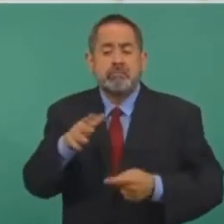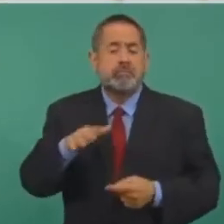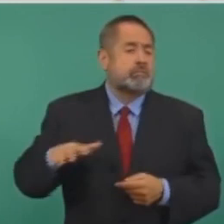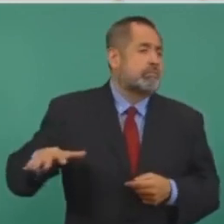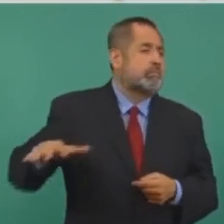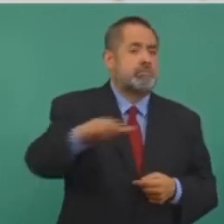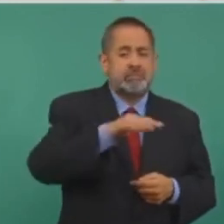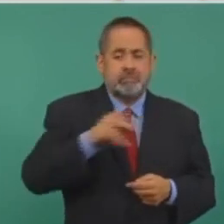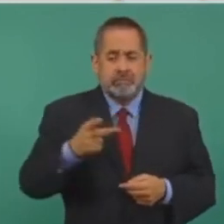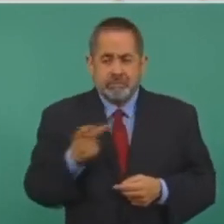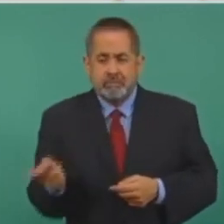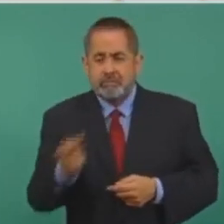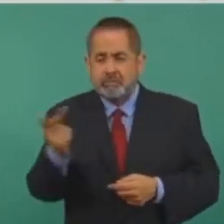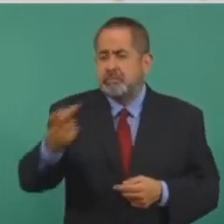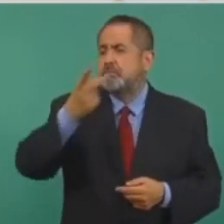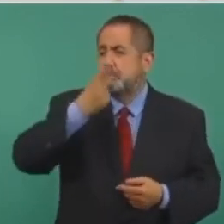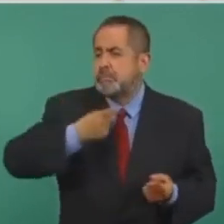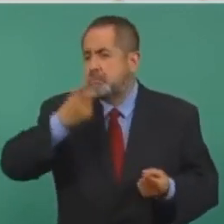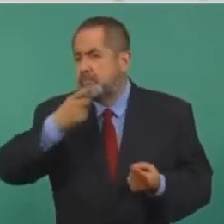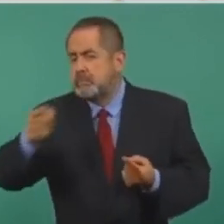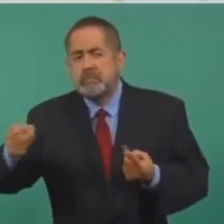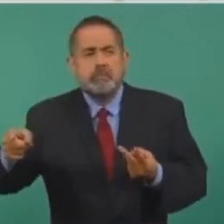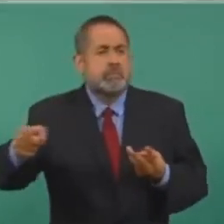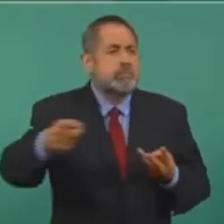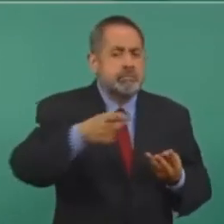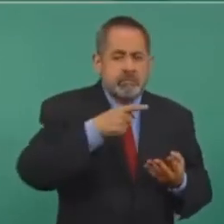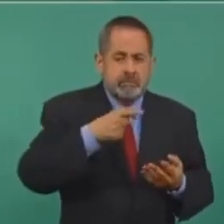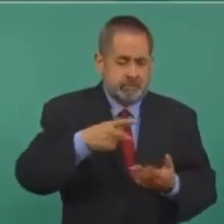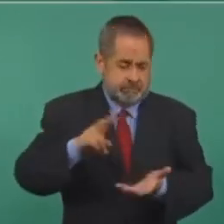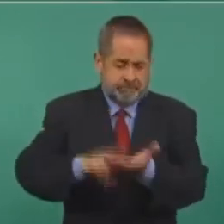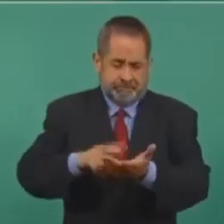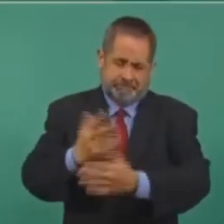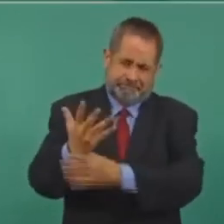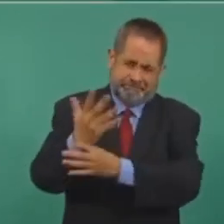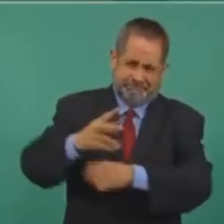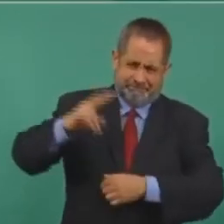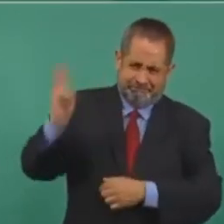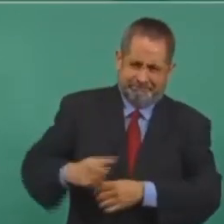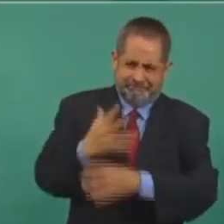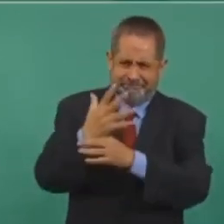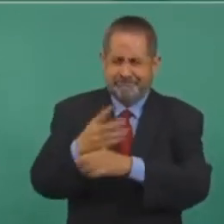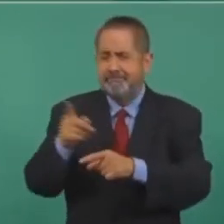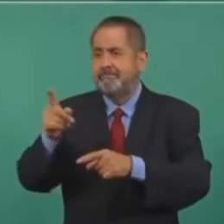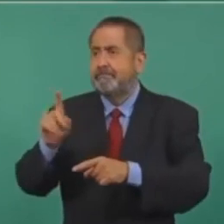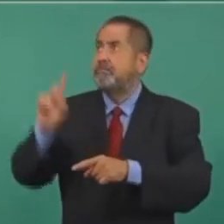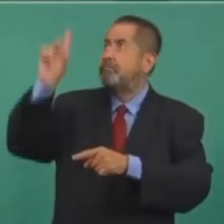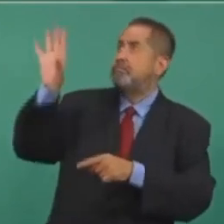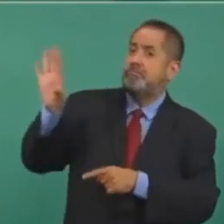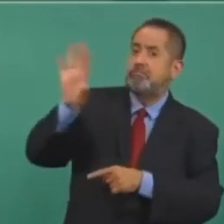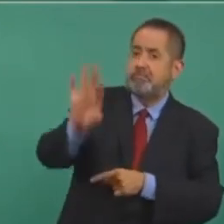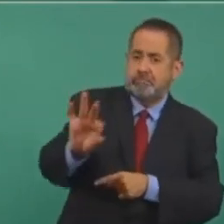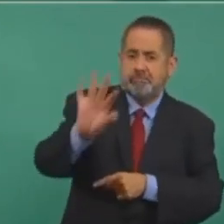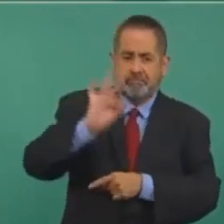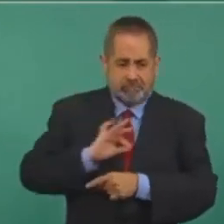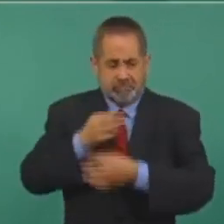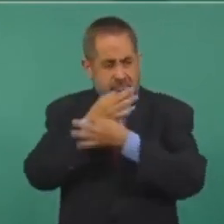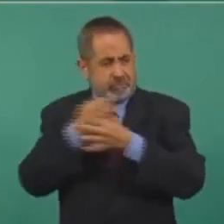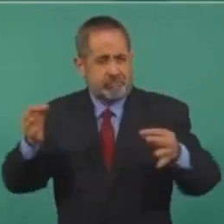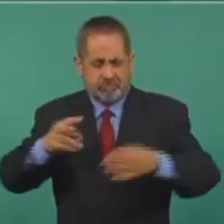al pueblo, porque la voz del pueblo es la voz de Dios y la voz de la historia.